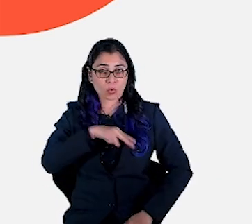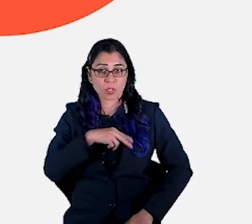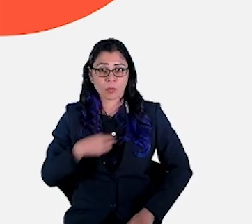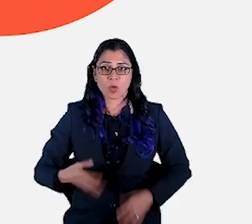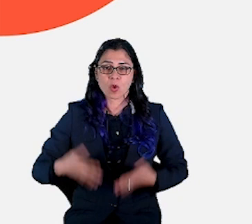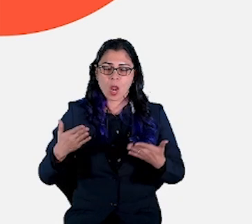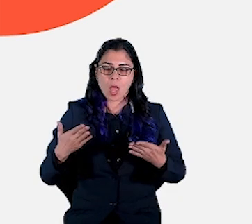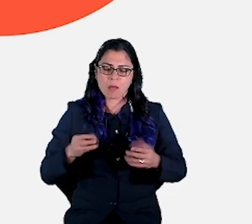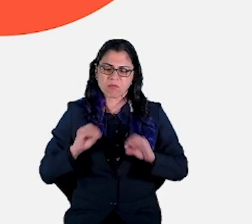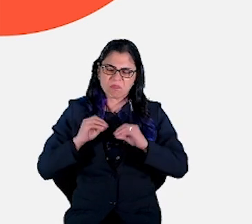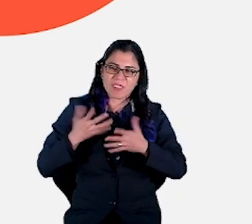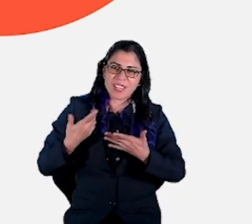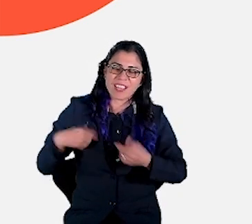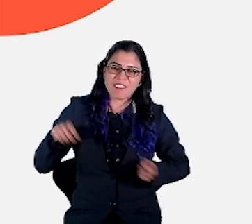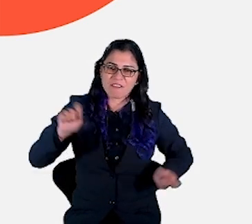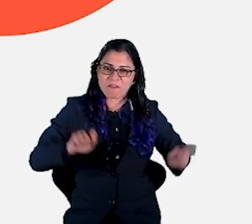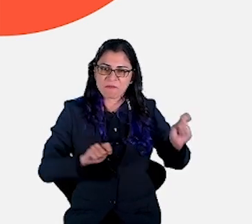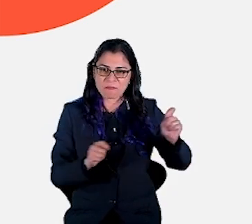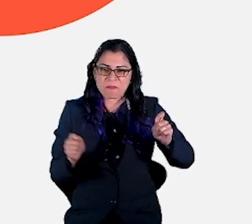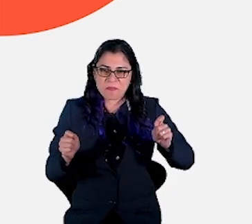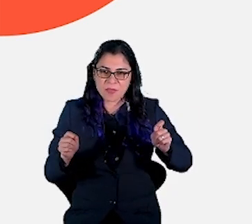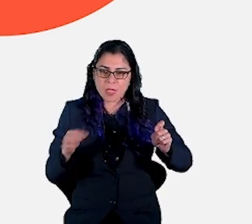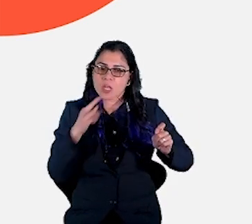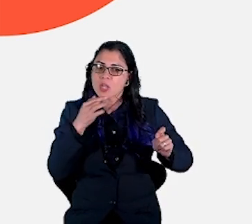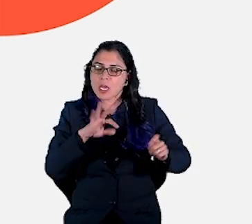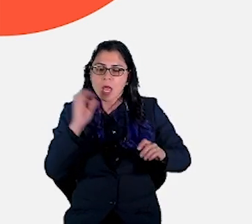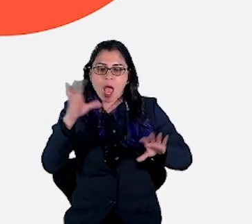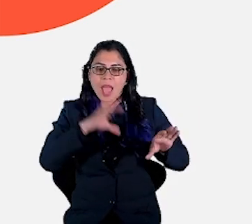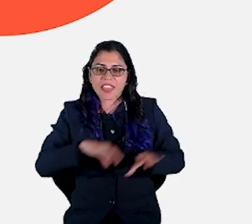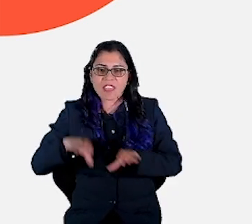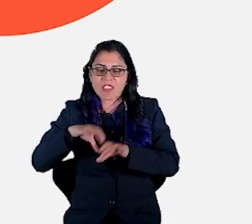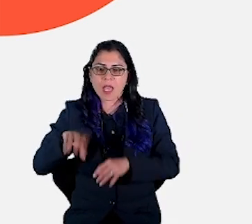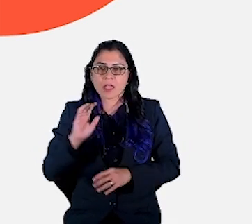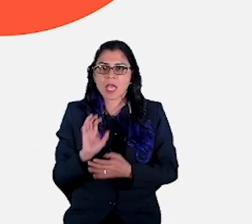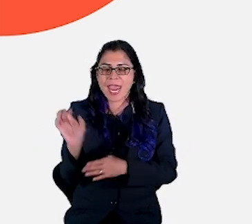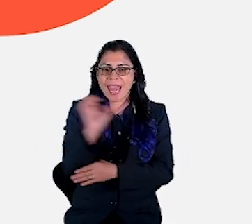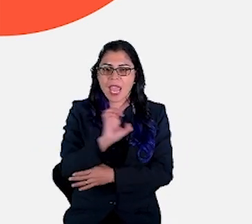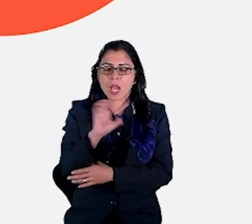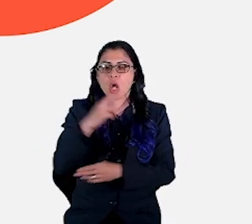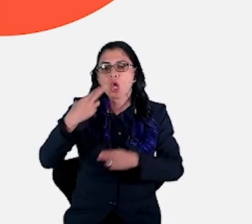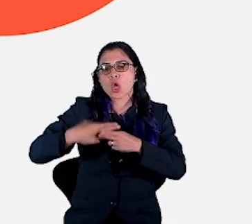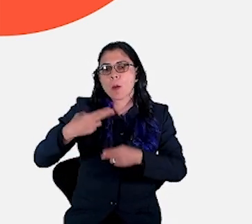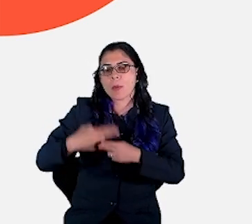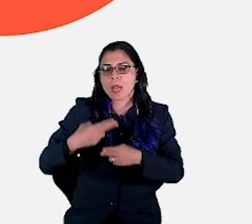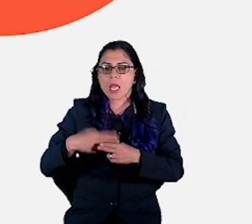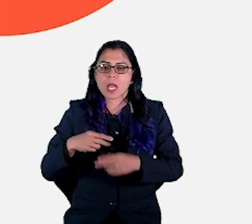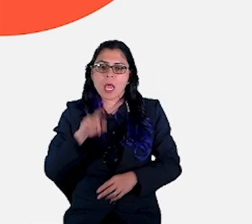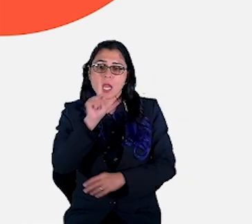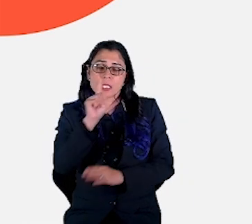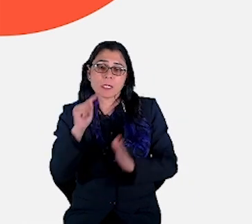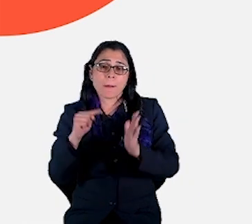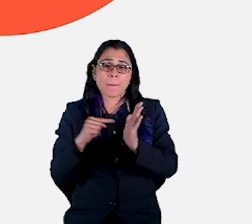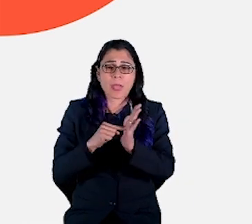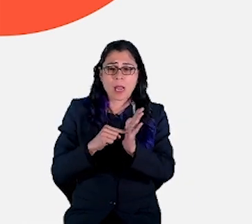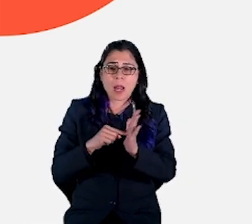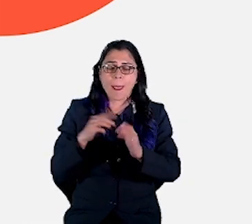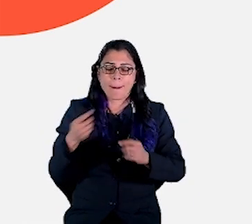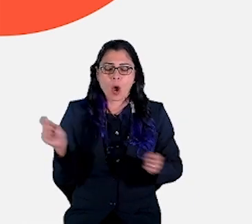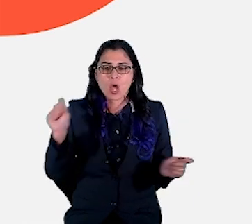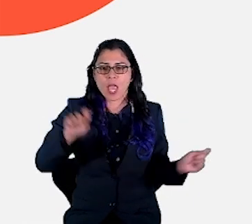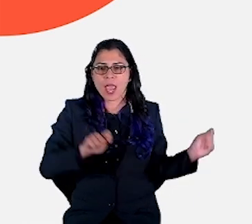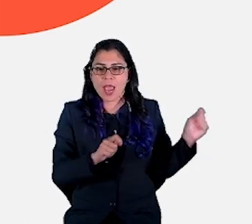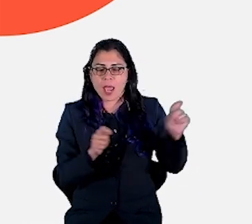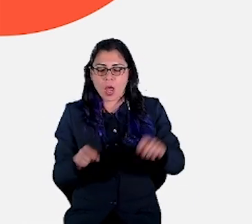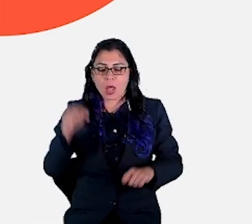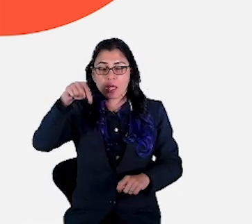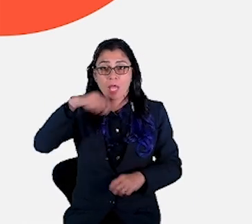ocurre el segundo sábado del mes de enero y en donde el festival se llama el festival de las mil polleras este año